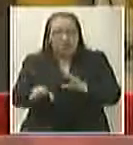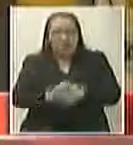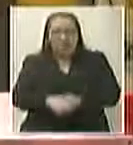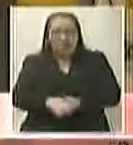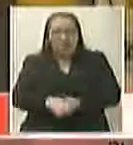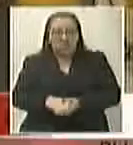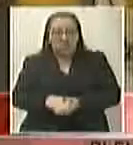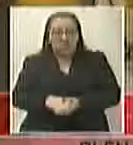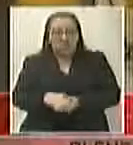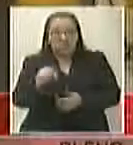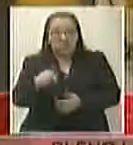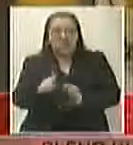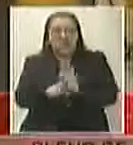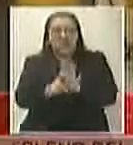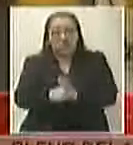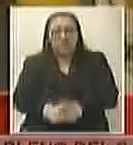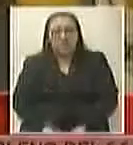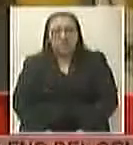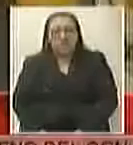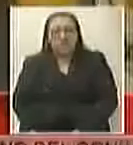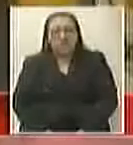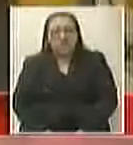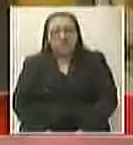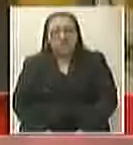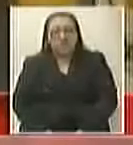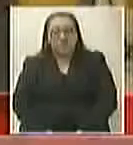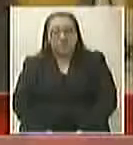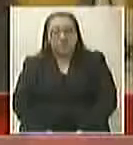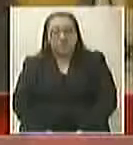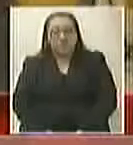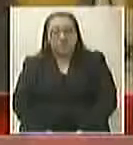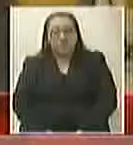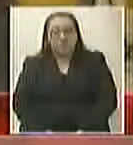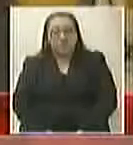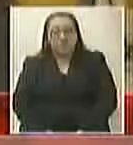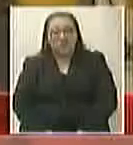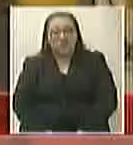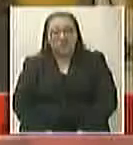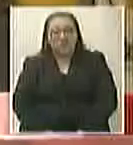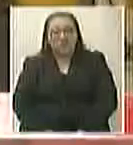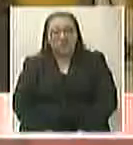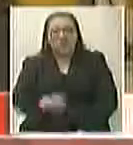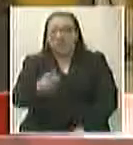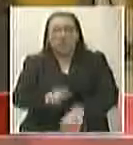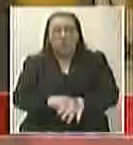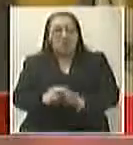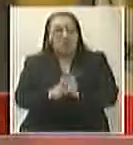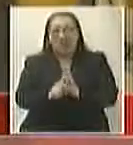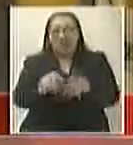el contenido verdadero de esta ley, ¿no? Eso es lo que esperamos y ella es bienvenida al Congreso. Incluso la ley lo permite, no hay